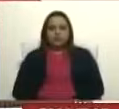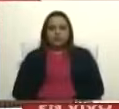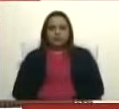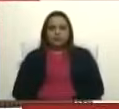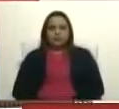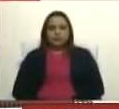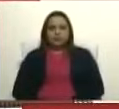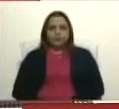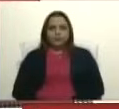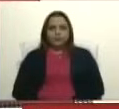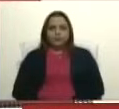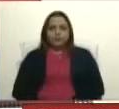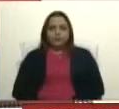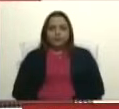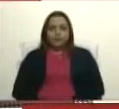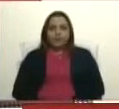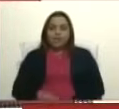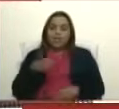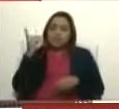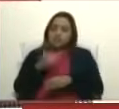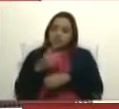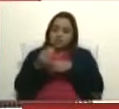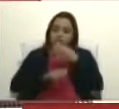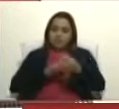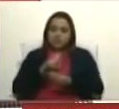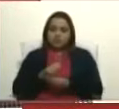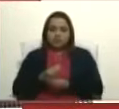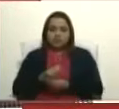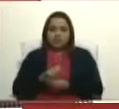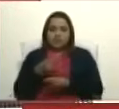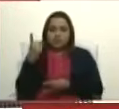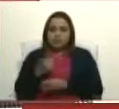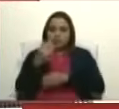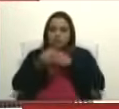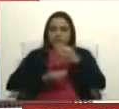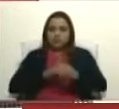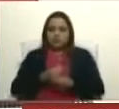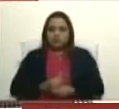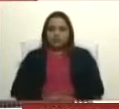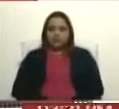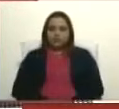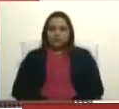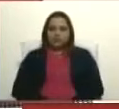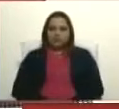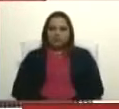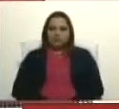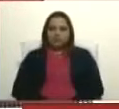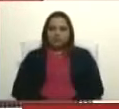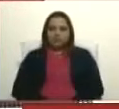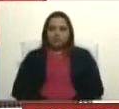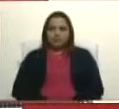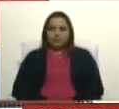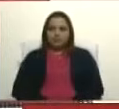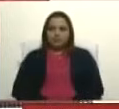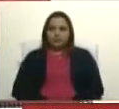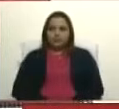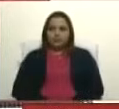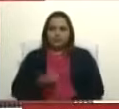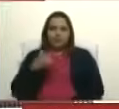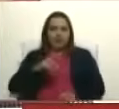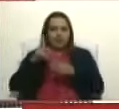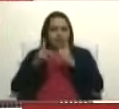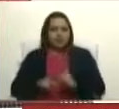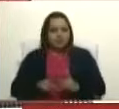Mandato, los mandatos se ejecutan. Se ejecutan. Hay quienes dicen que recibieron un mandato